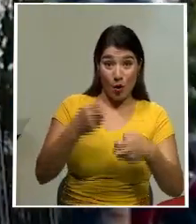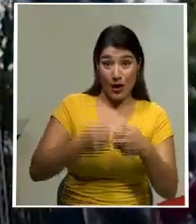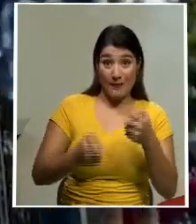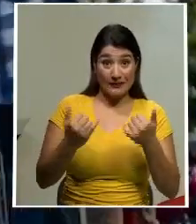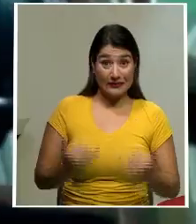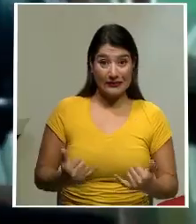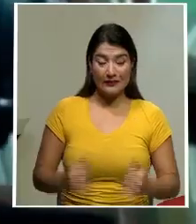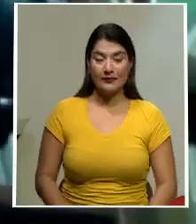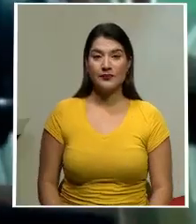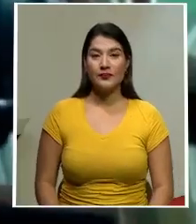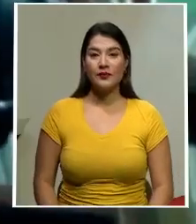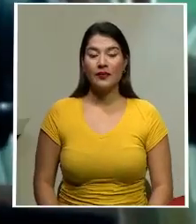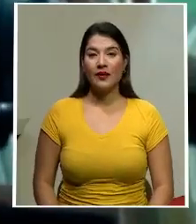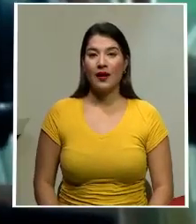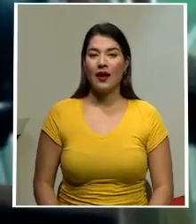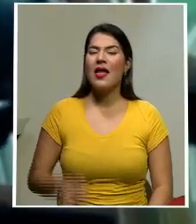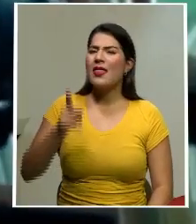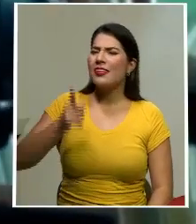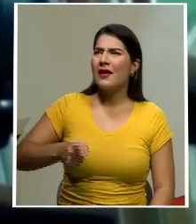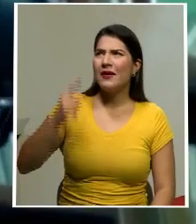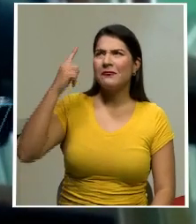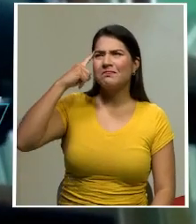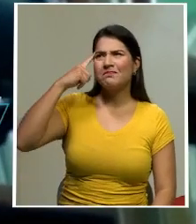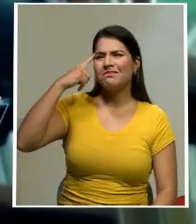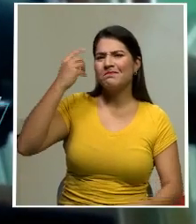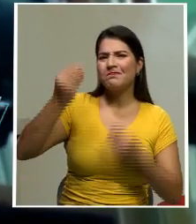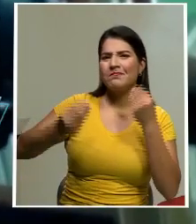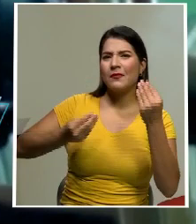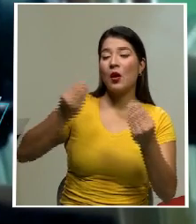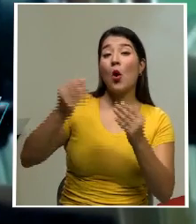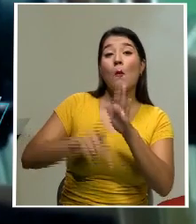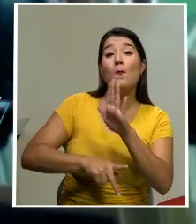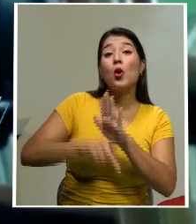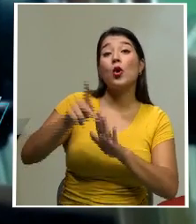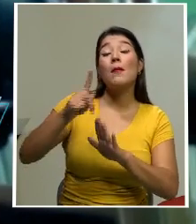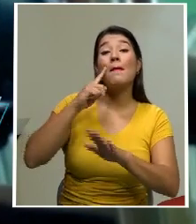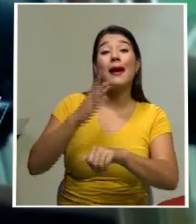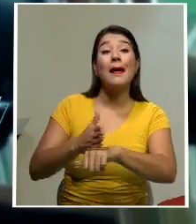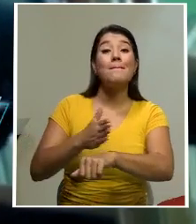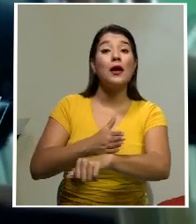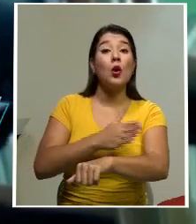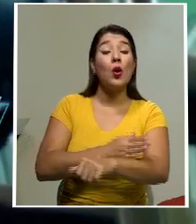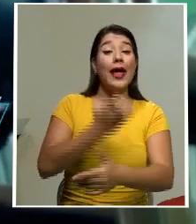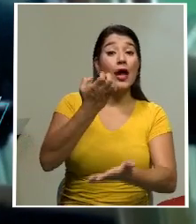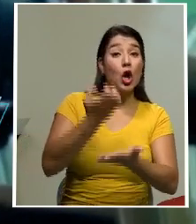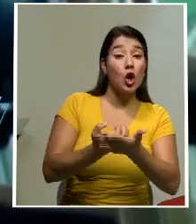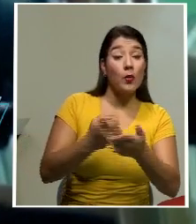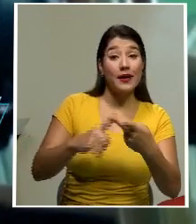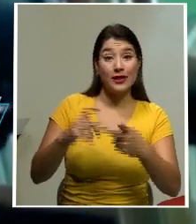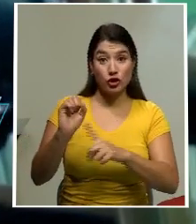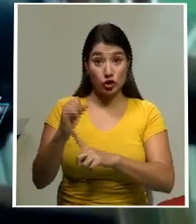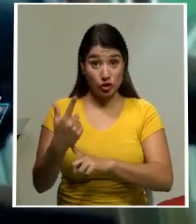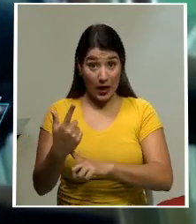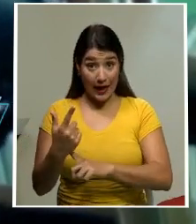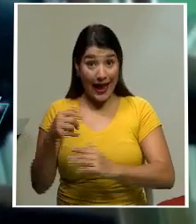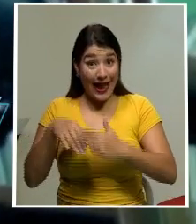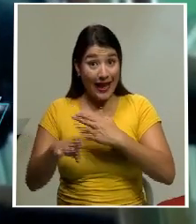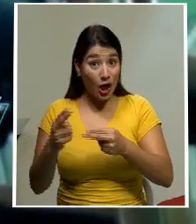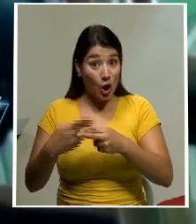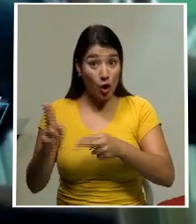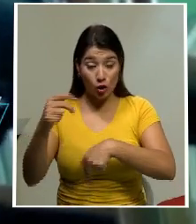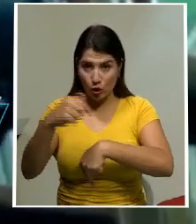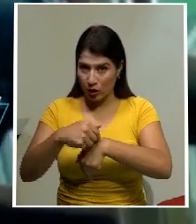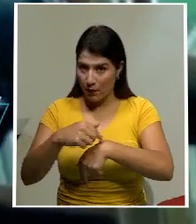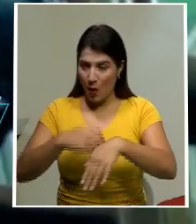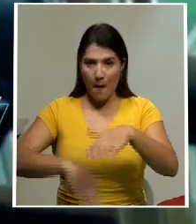inmediata. Tendría que pensarse en un programa de recuperación económica y social y de corto plazo, que no sea